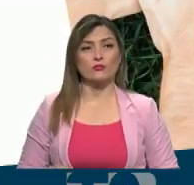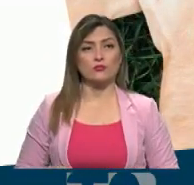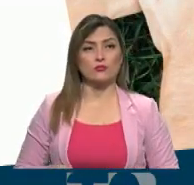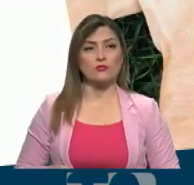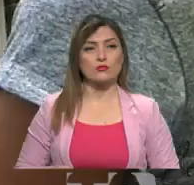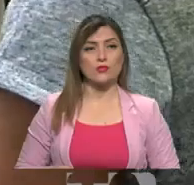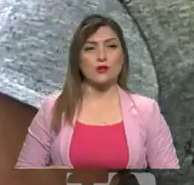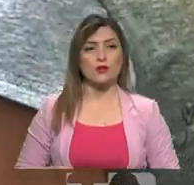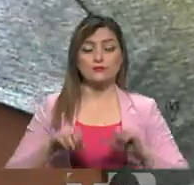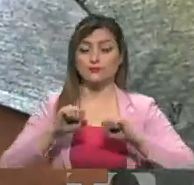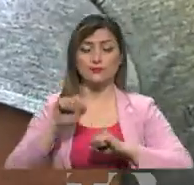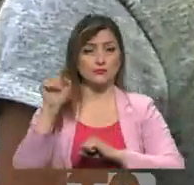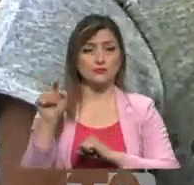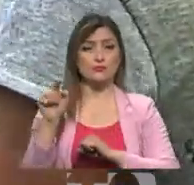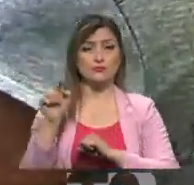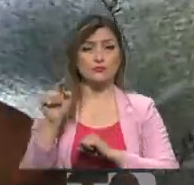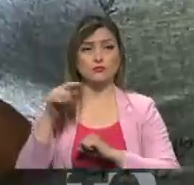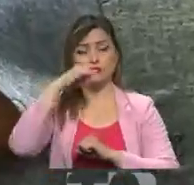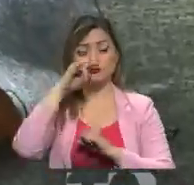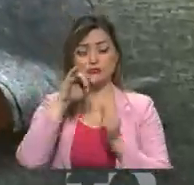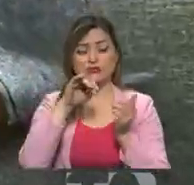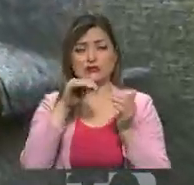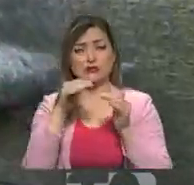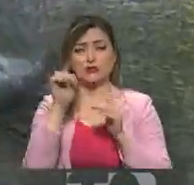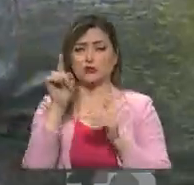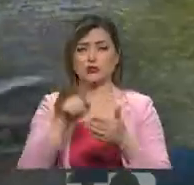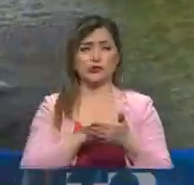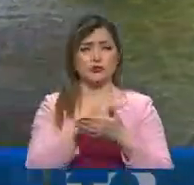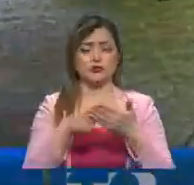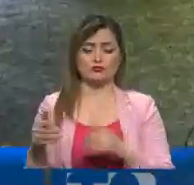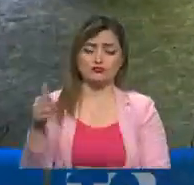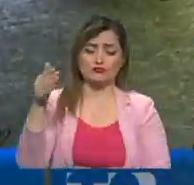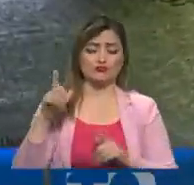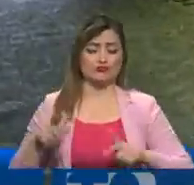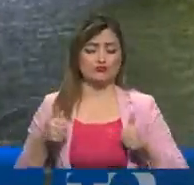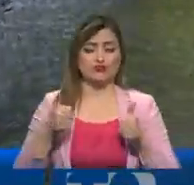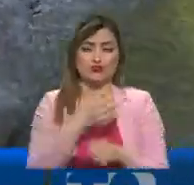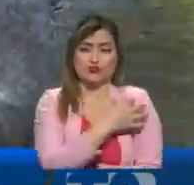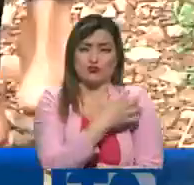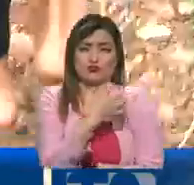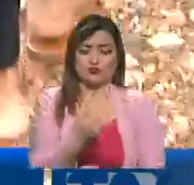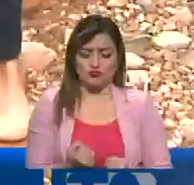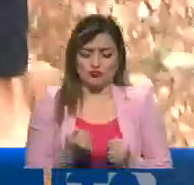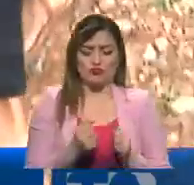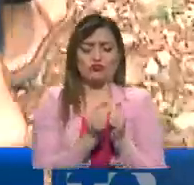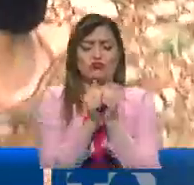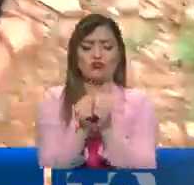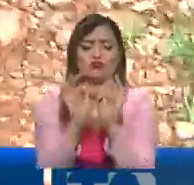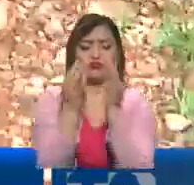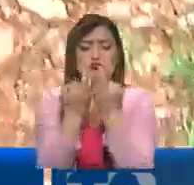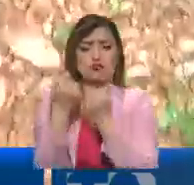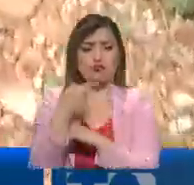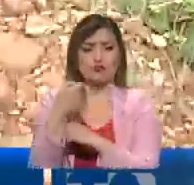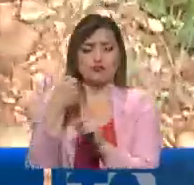133305 y así evitar que la luz de Matías se apague y que pueda crecer sano y fuerte junto a su familia que